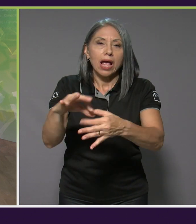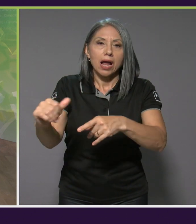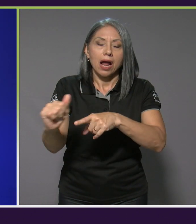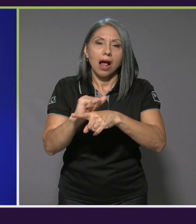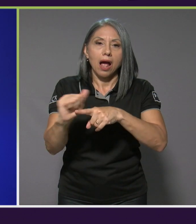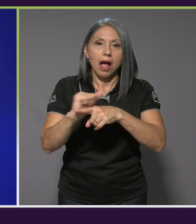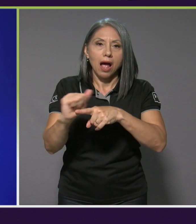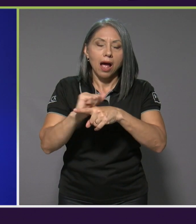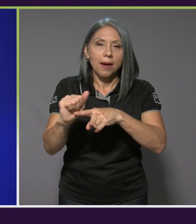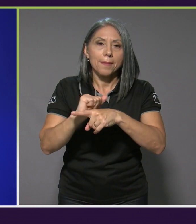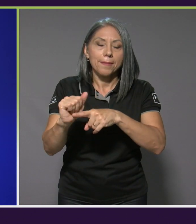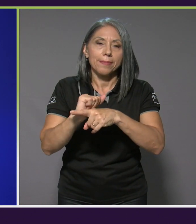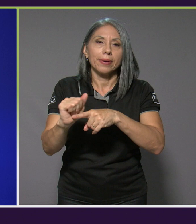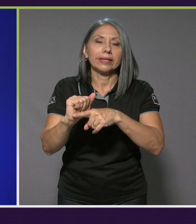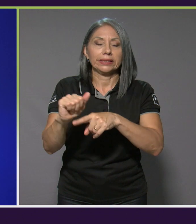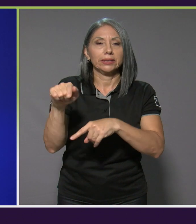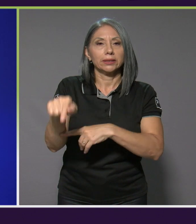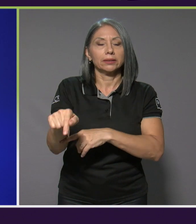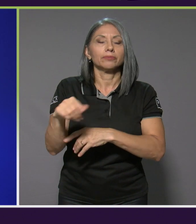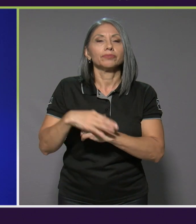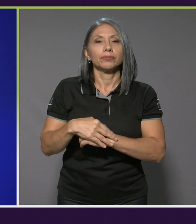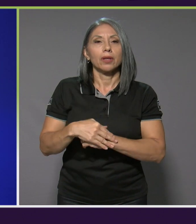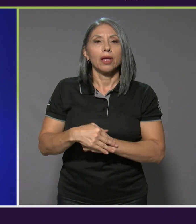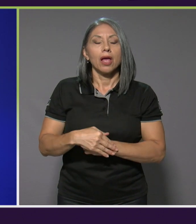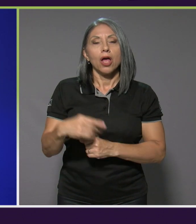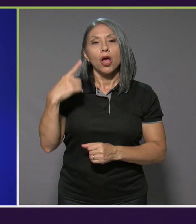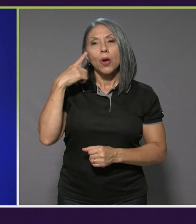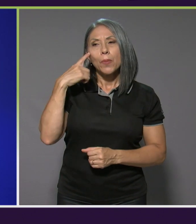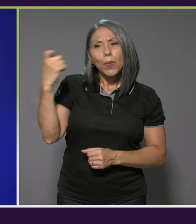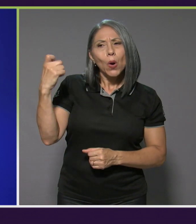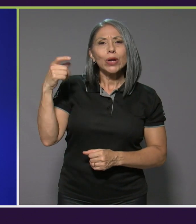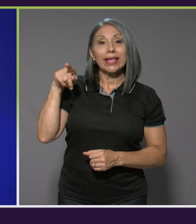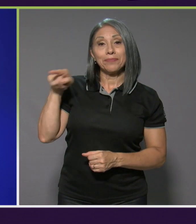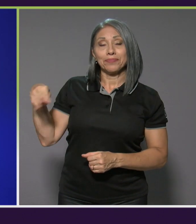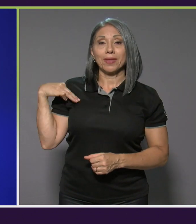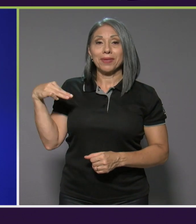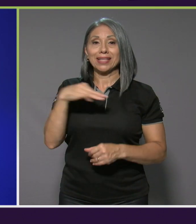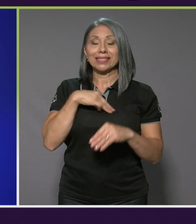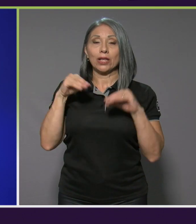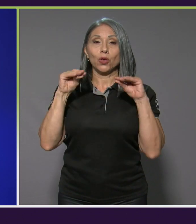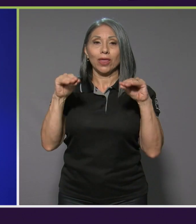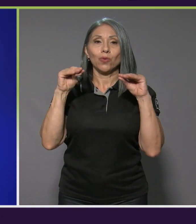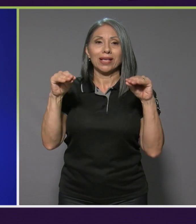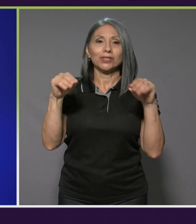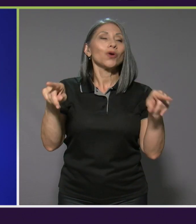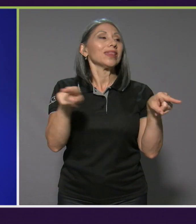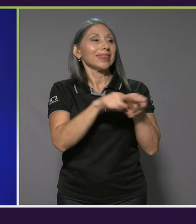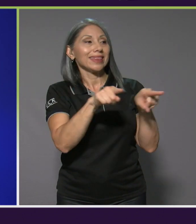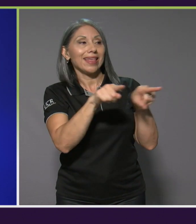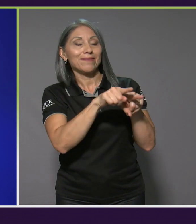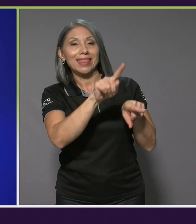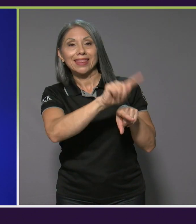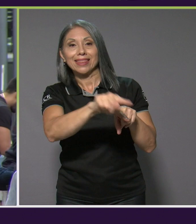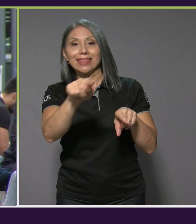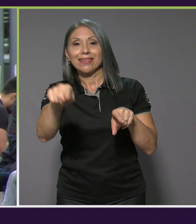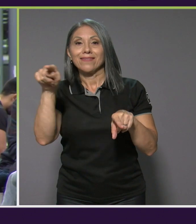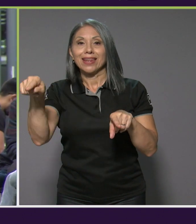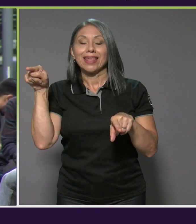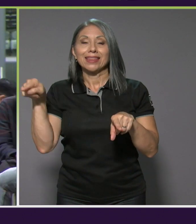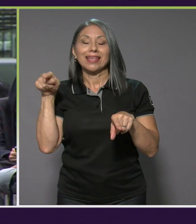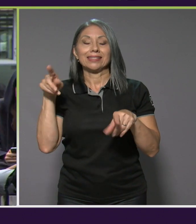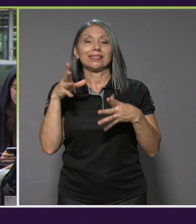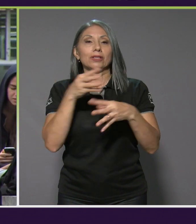capacitación, porque se nos decía desde el Ministerio de Educación y desde otras instancias capacitadoras en las